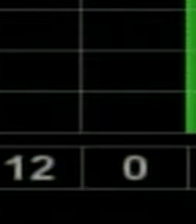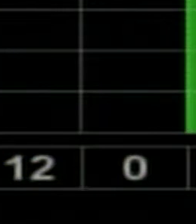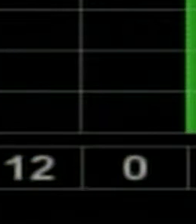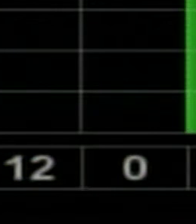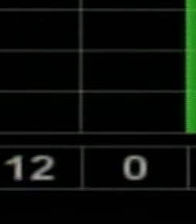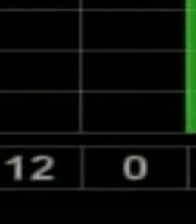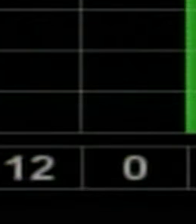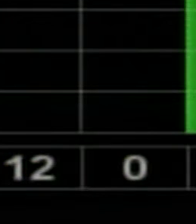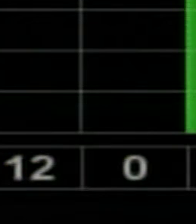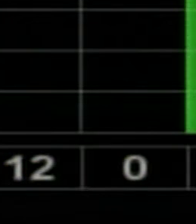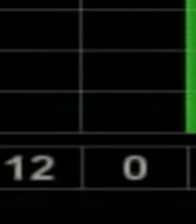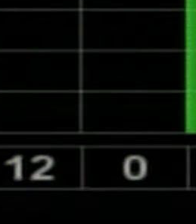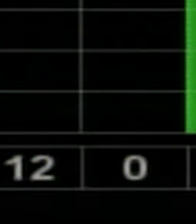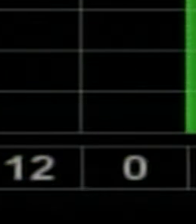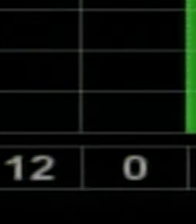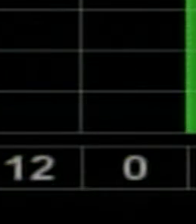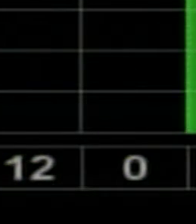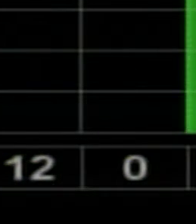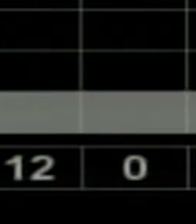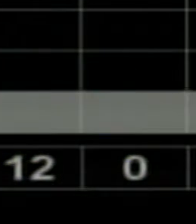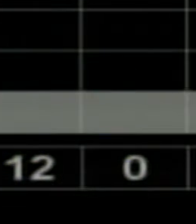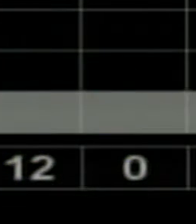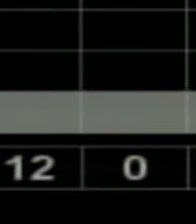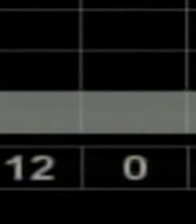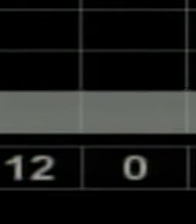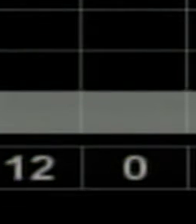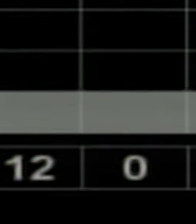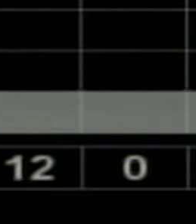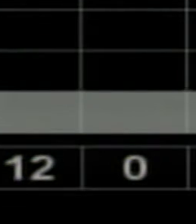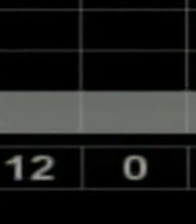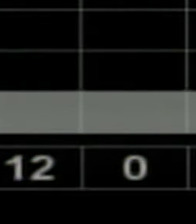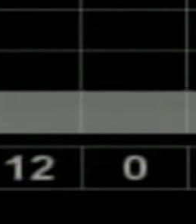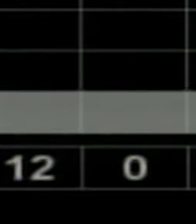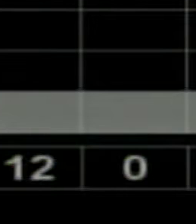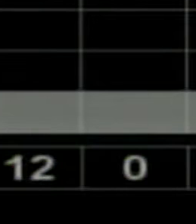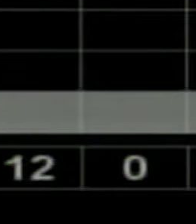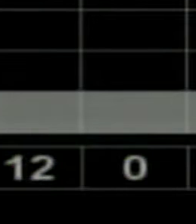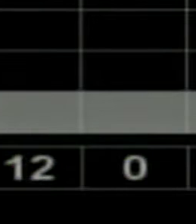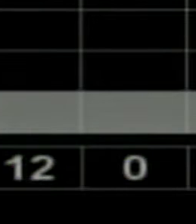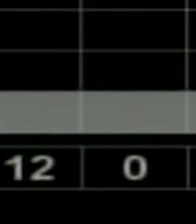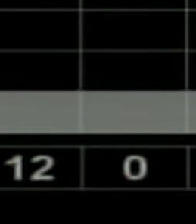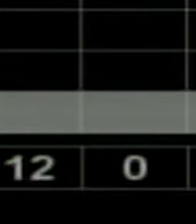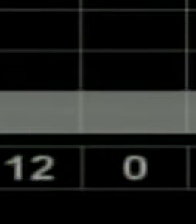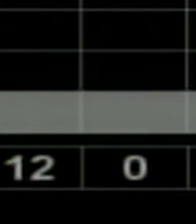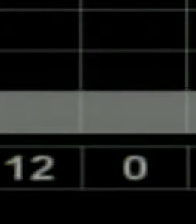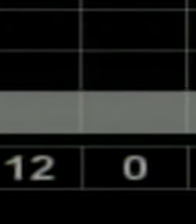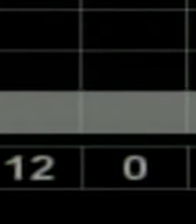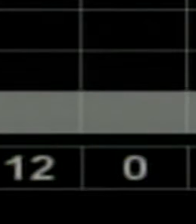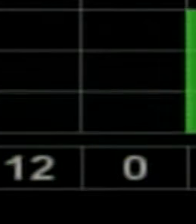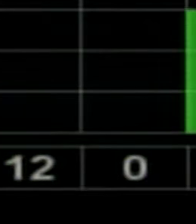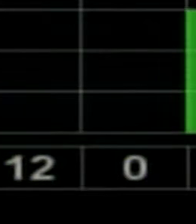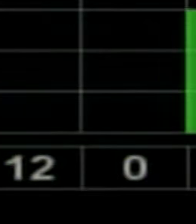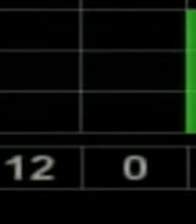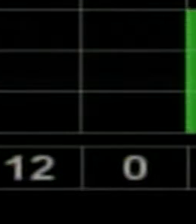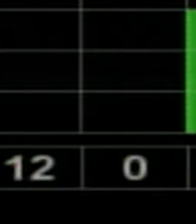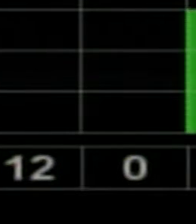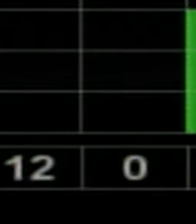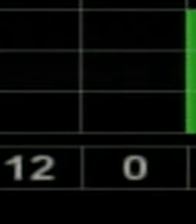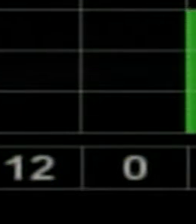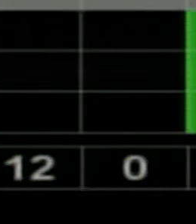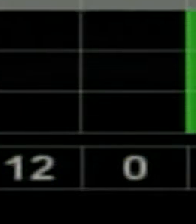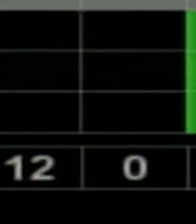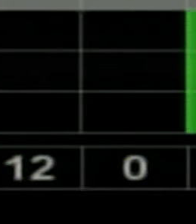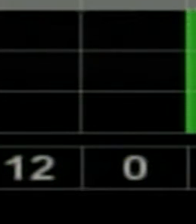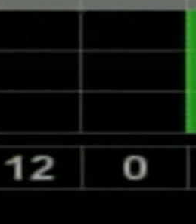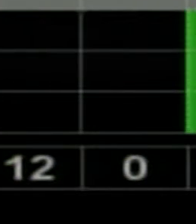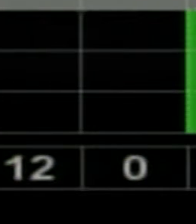de los legisladores en relación con la propuesta, en el entendido de que se debe contar con la